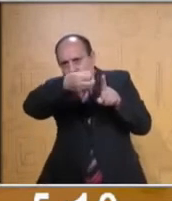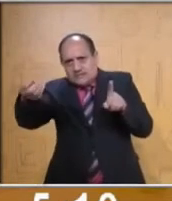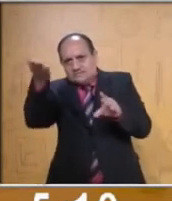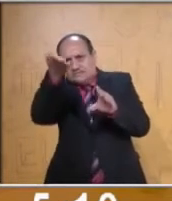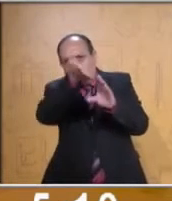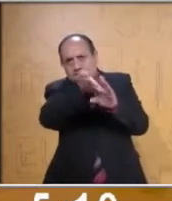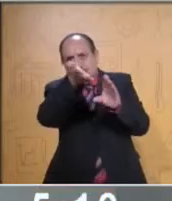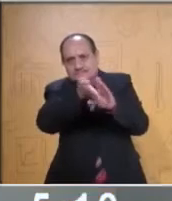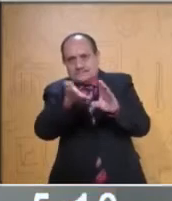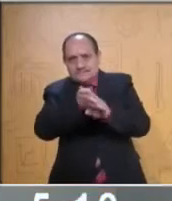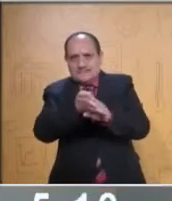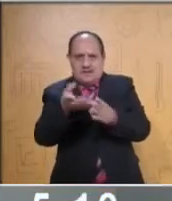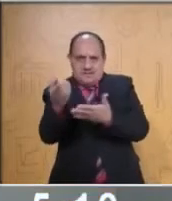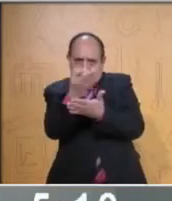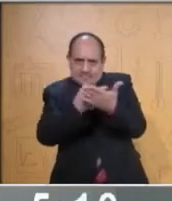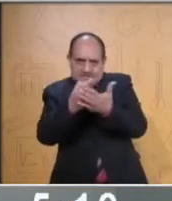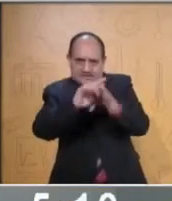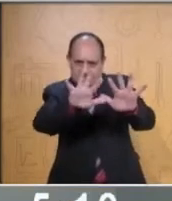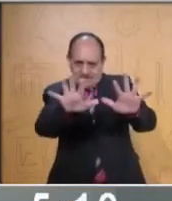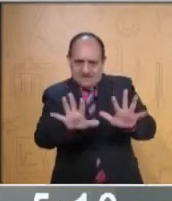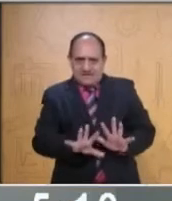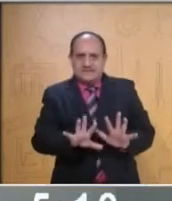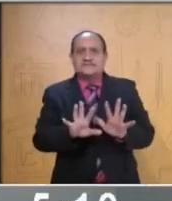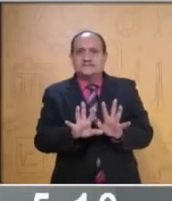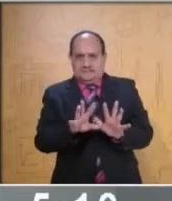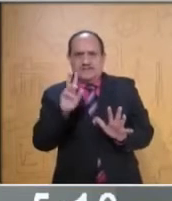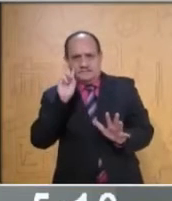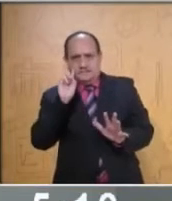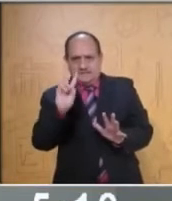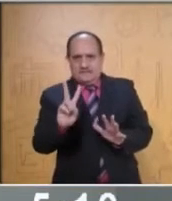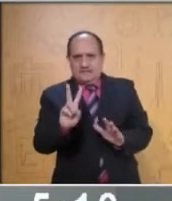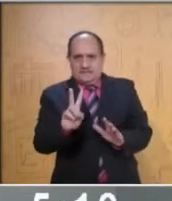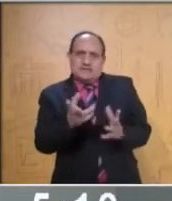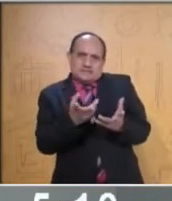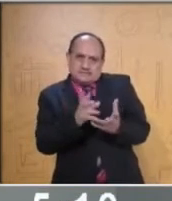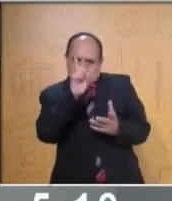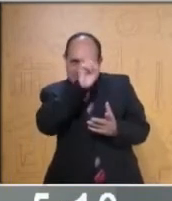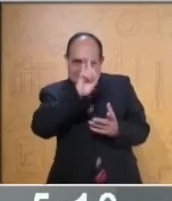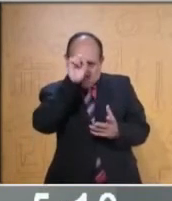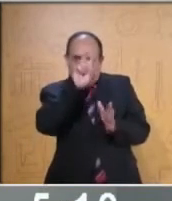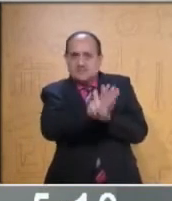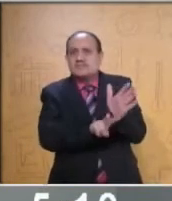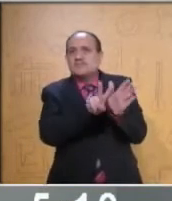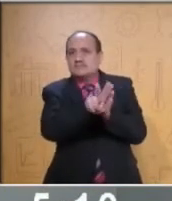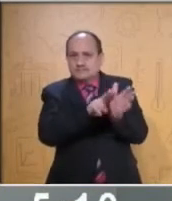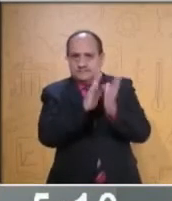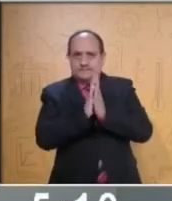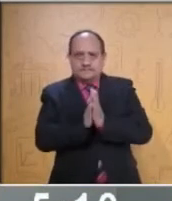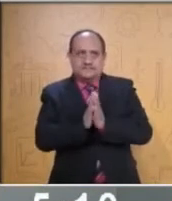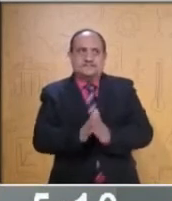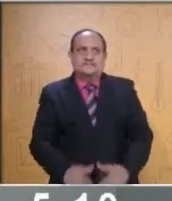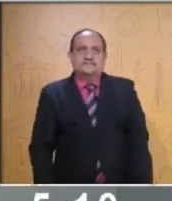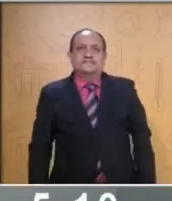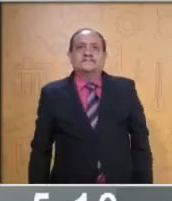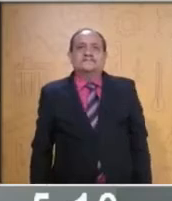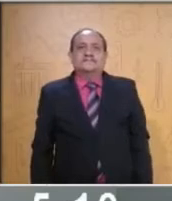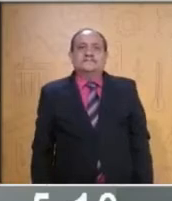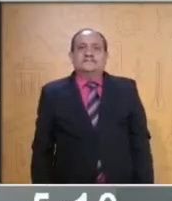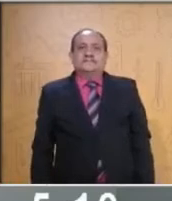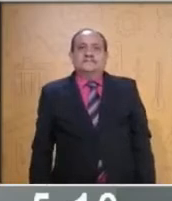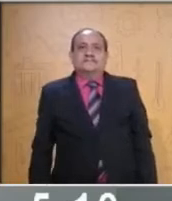carpeta decorada por ustedes mismos, pero vamos a ver las indicaciones a través de este video, por favor.